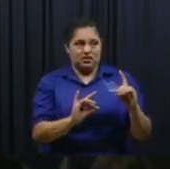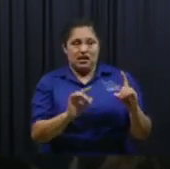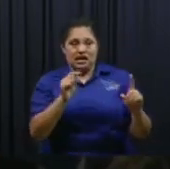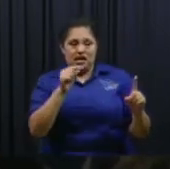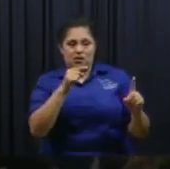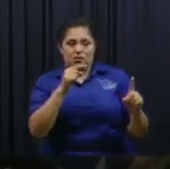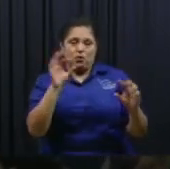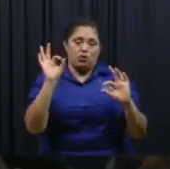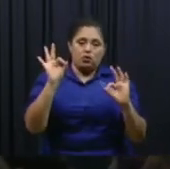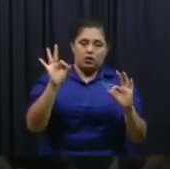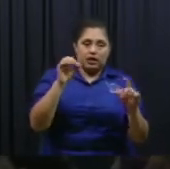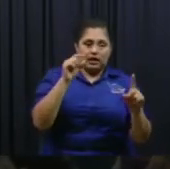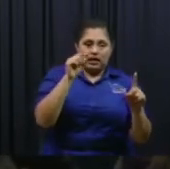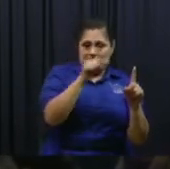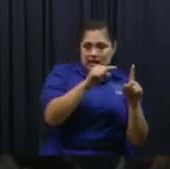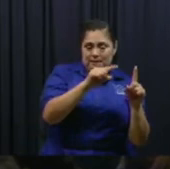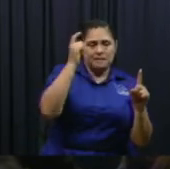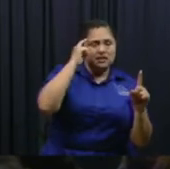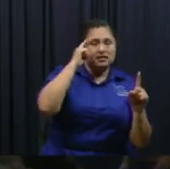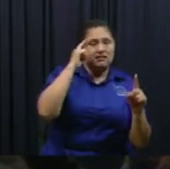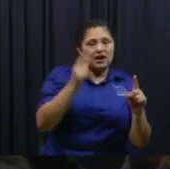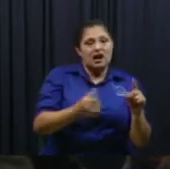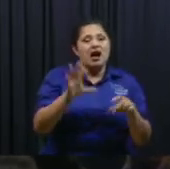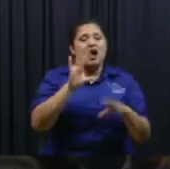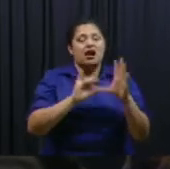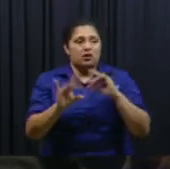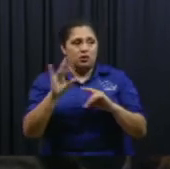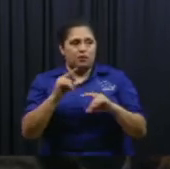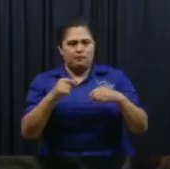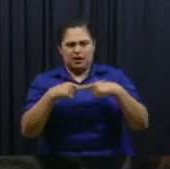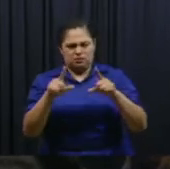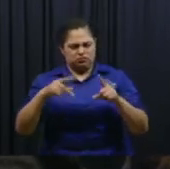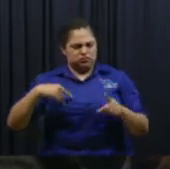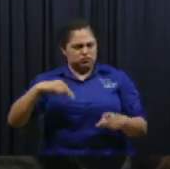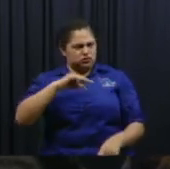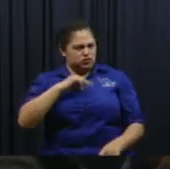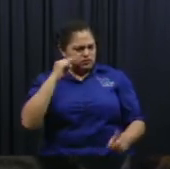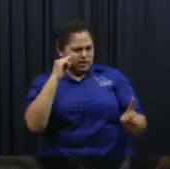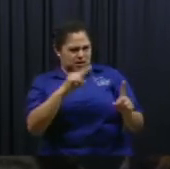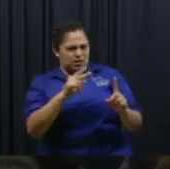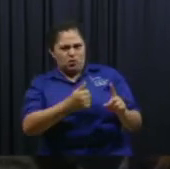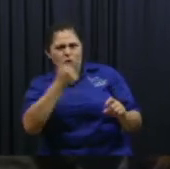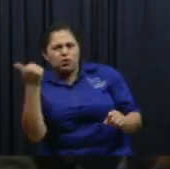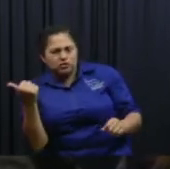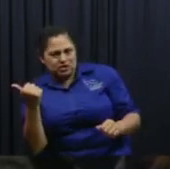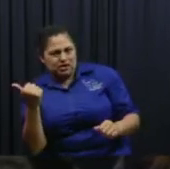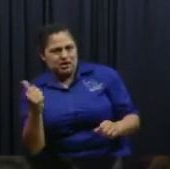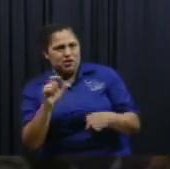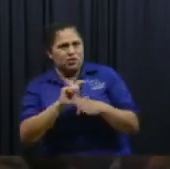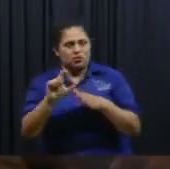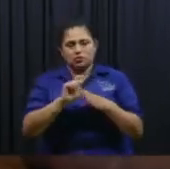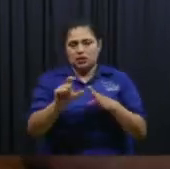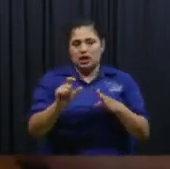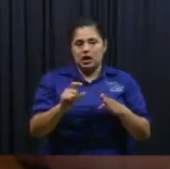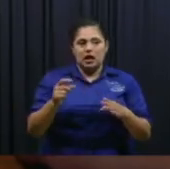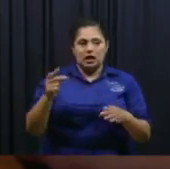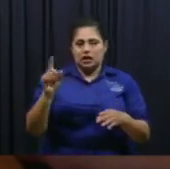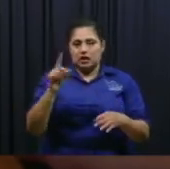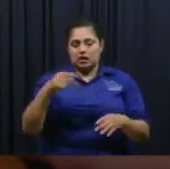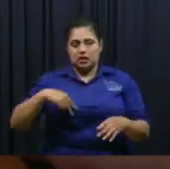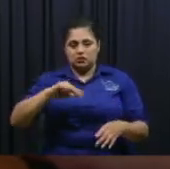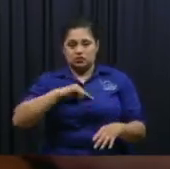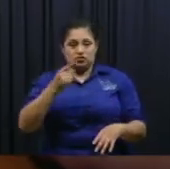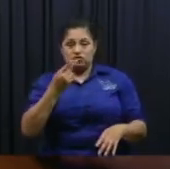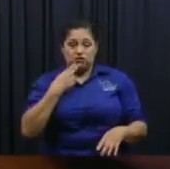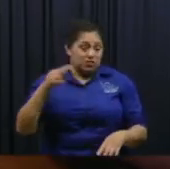él se dejaba ir por algo que él estaba satisfecho con algo pero que nosotros mirábamos otra cosa que no fuéramos hipócritas